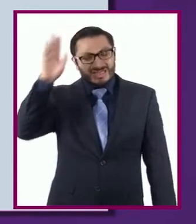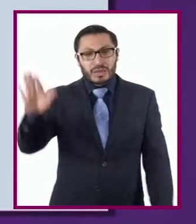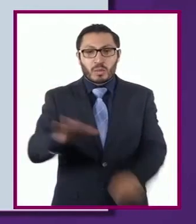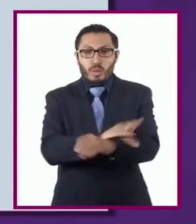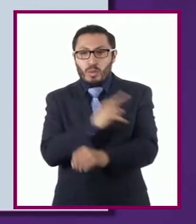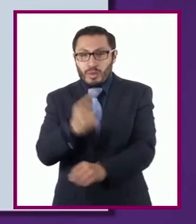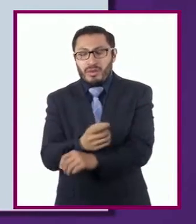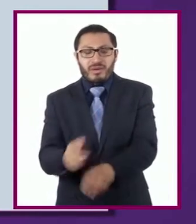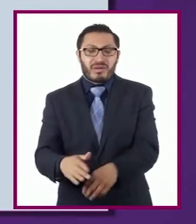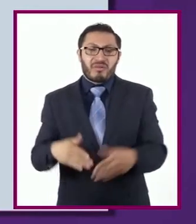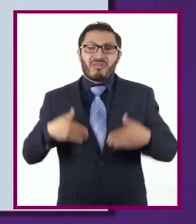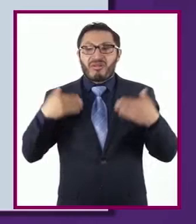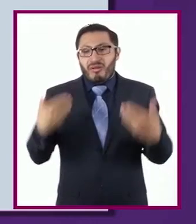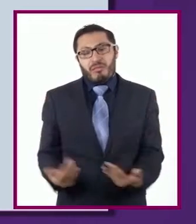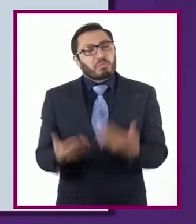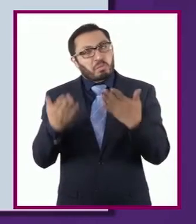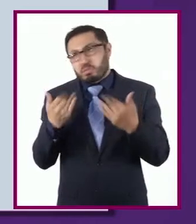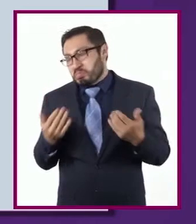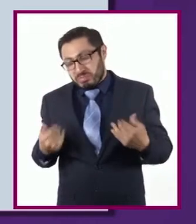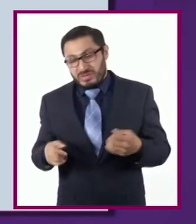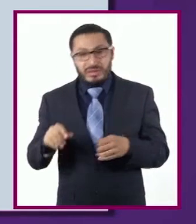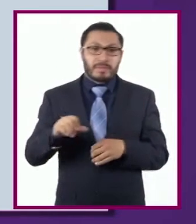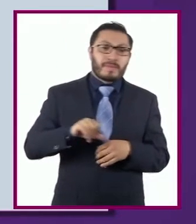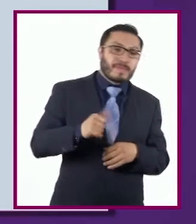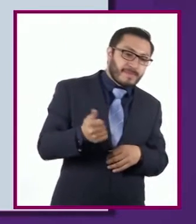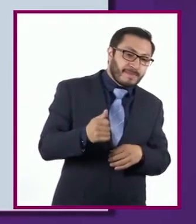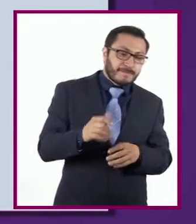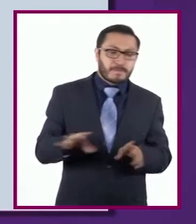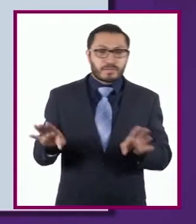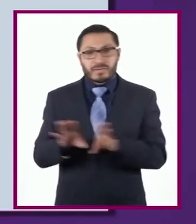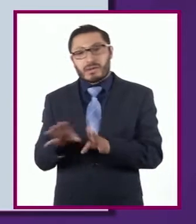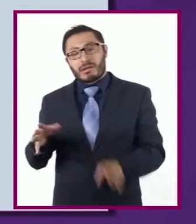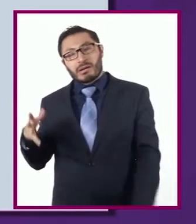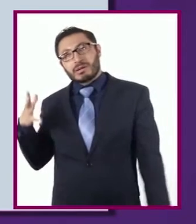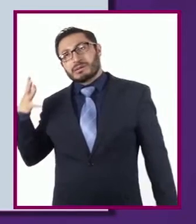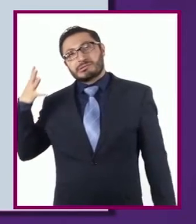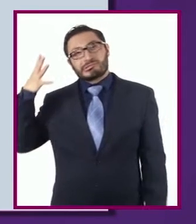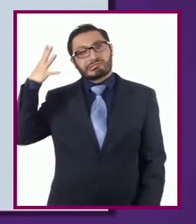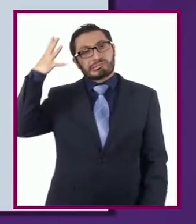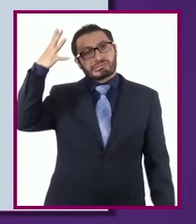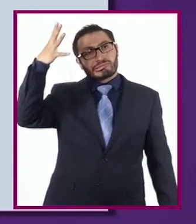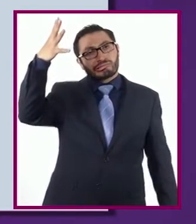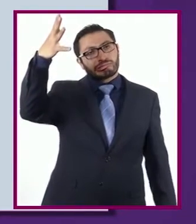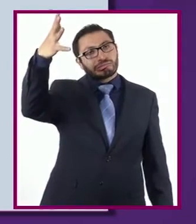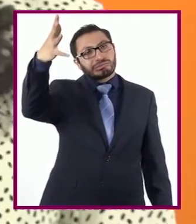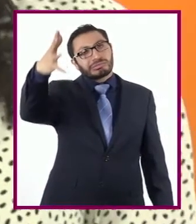mismas y hay otras que proyectan un futuro inalcanzable.